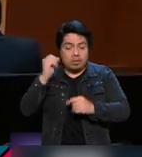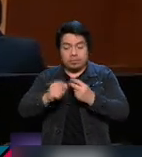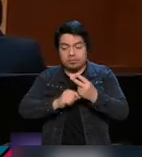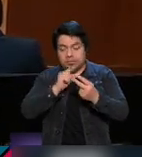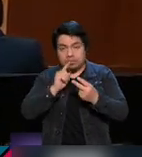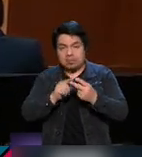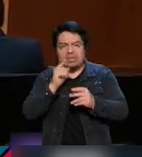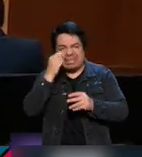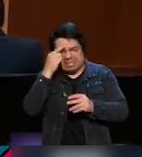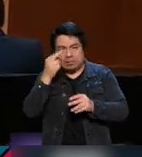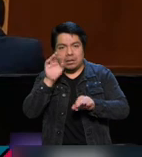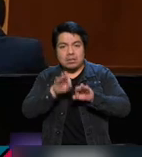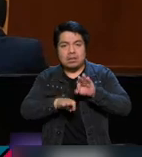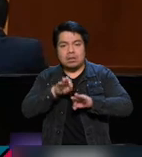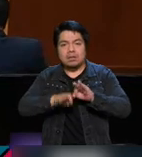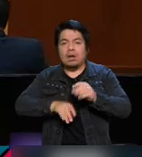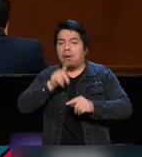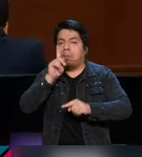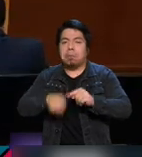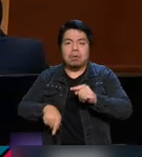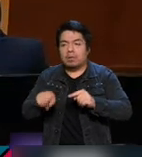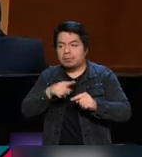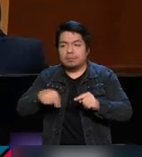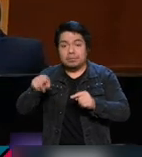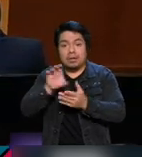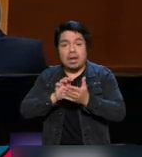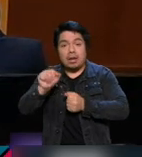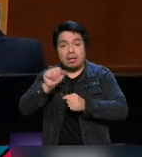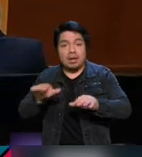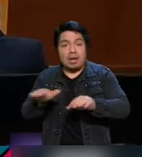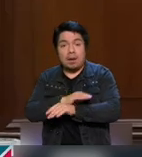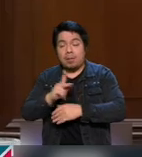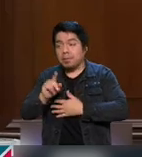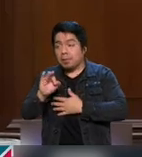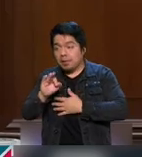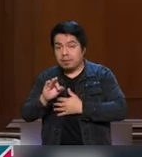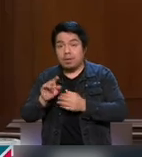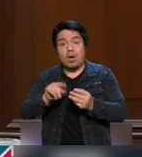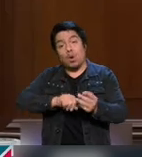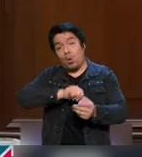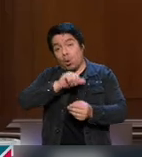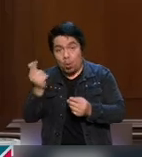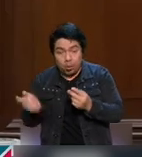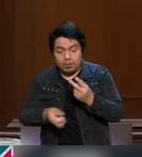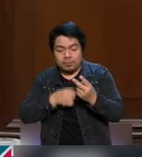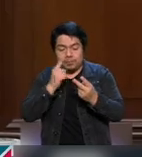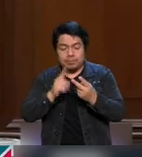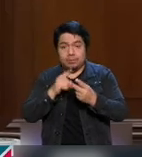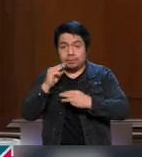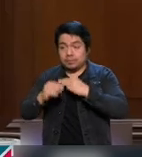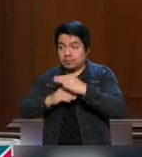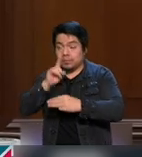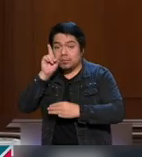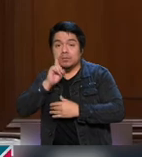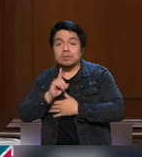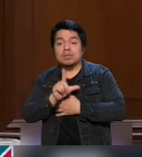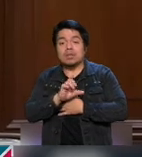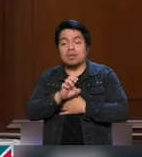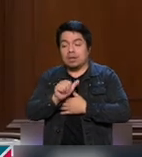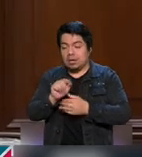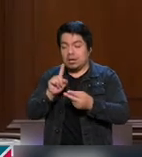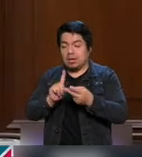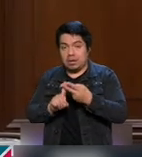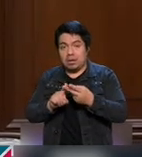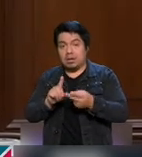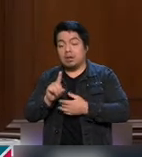se pretendía suspender la aprobación del dictamen de la reforma judicial. Otro para que se declarara que las ministras Lenia Batres, Loreta Ortiz